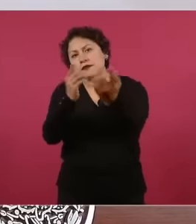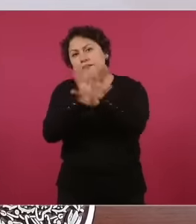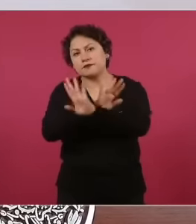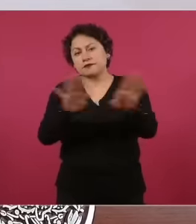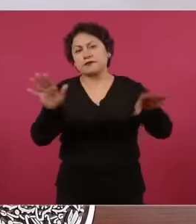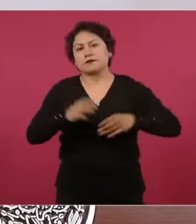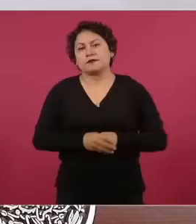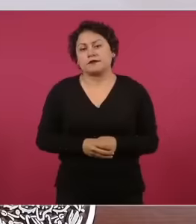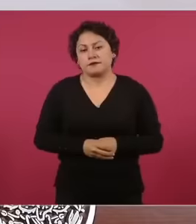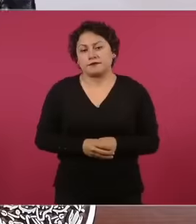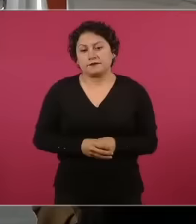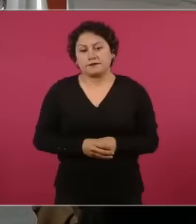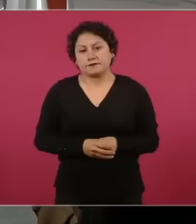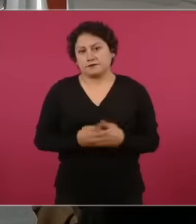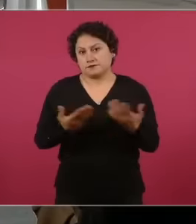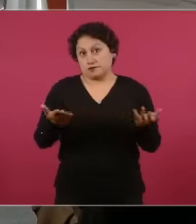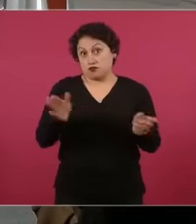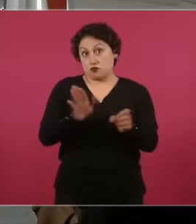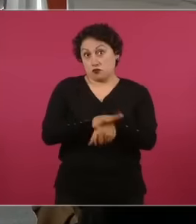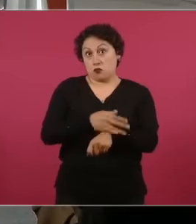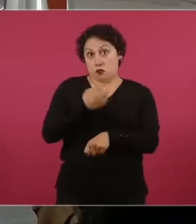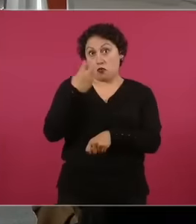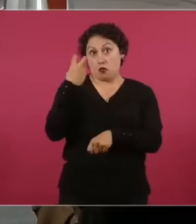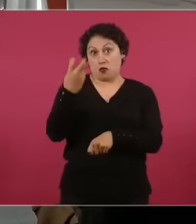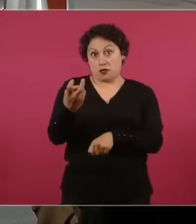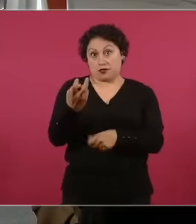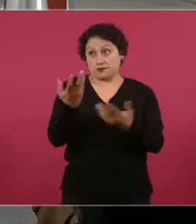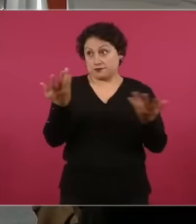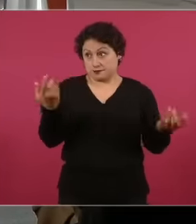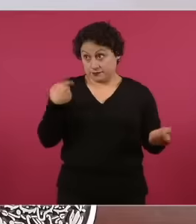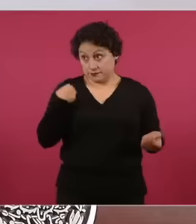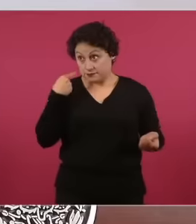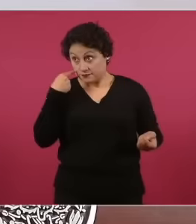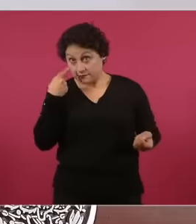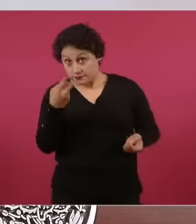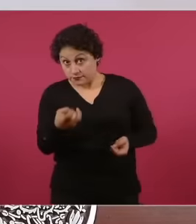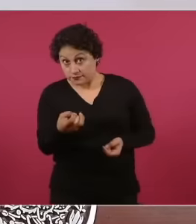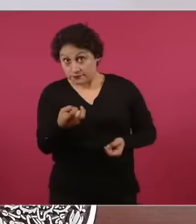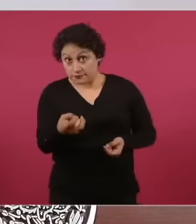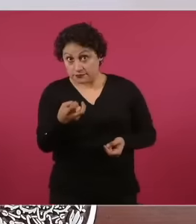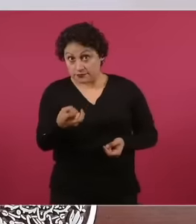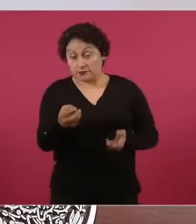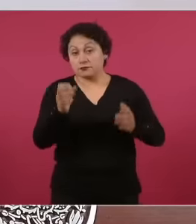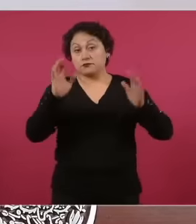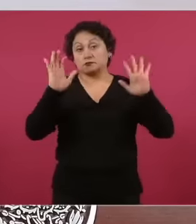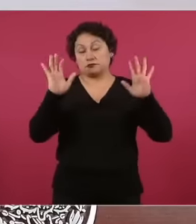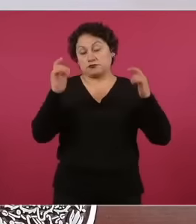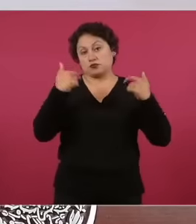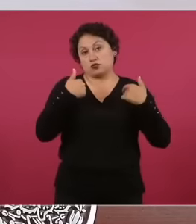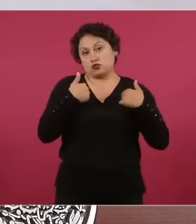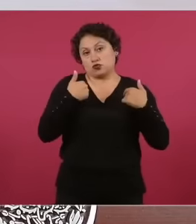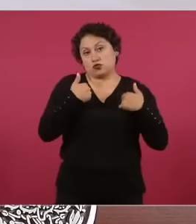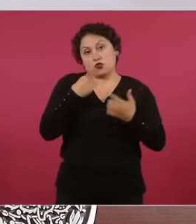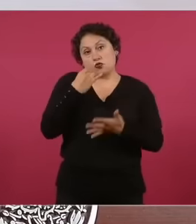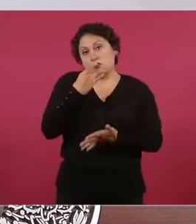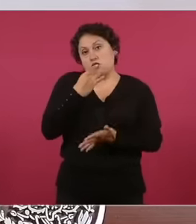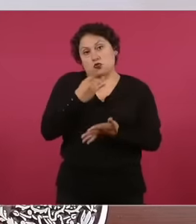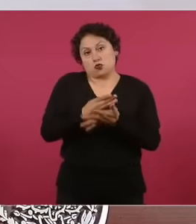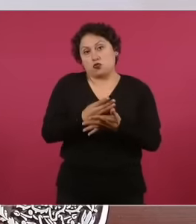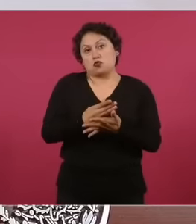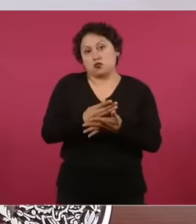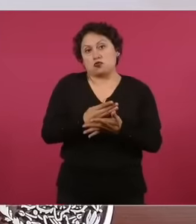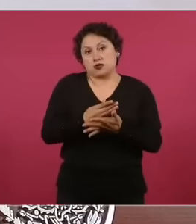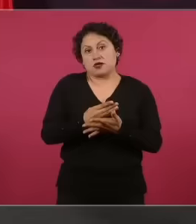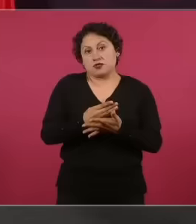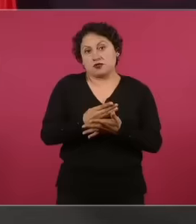En abono a él, lo que puedo decir es que soy un admirador de su